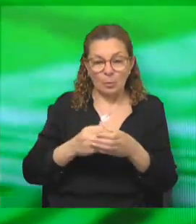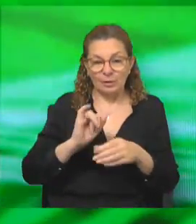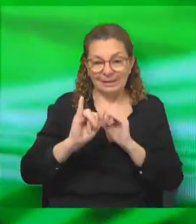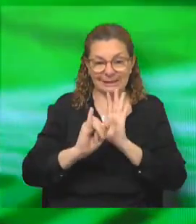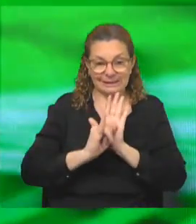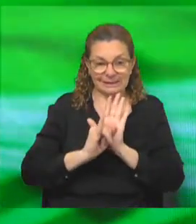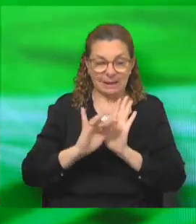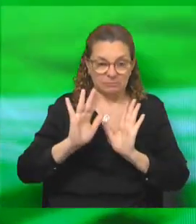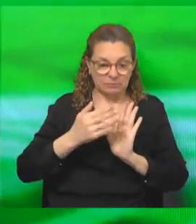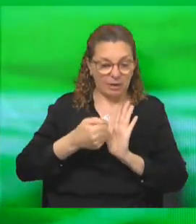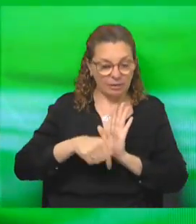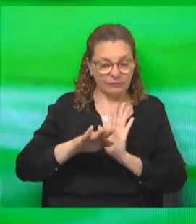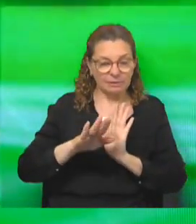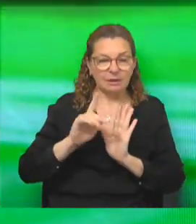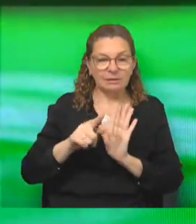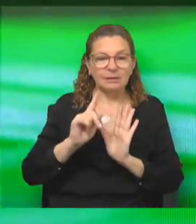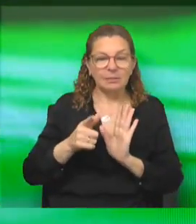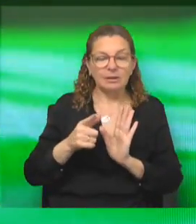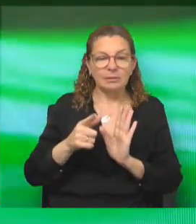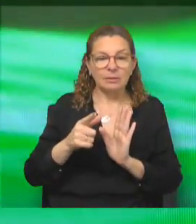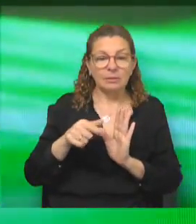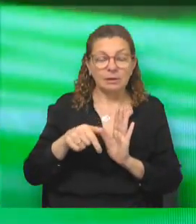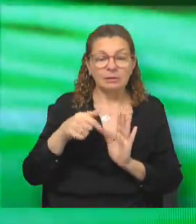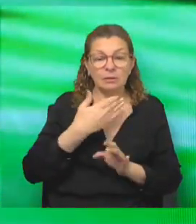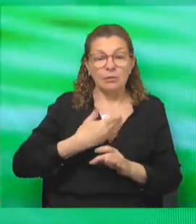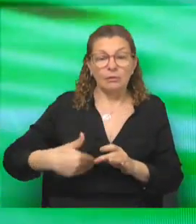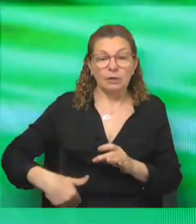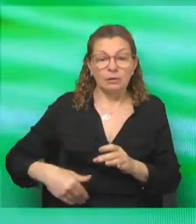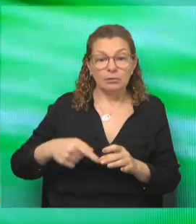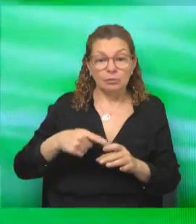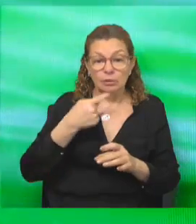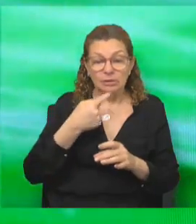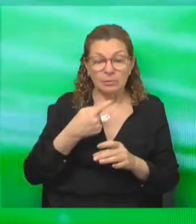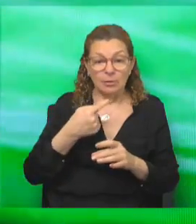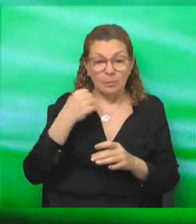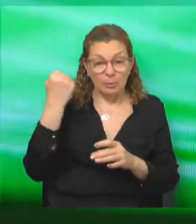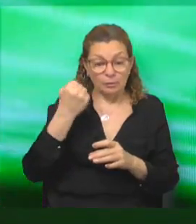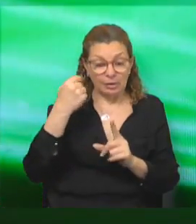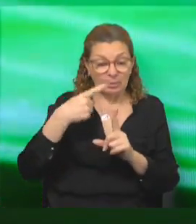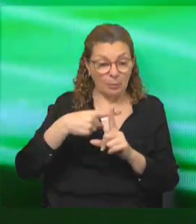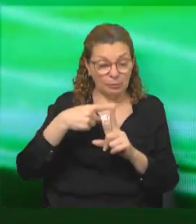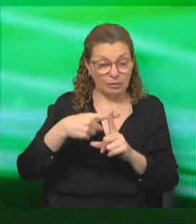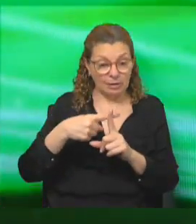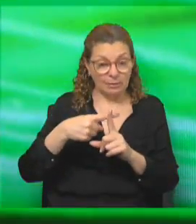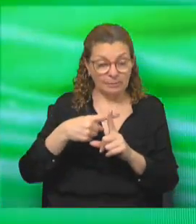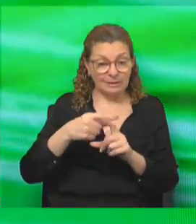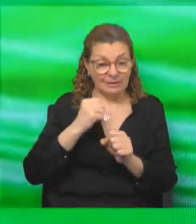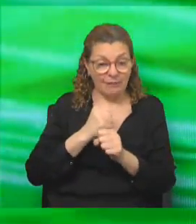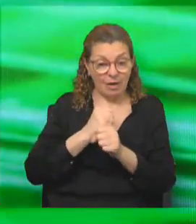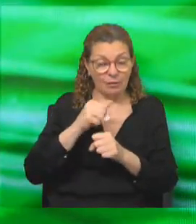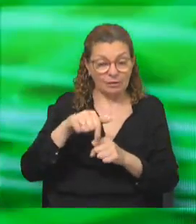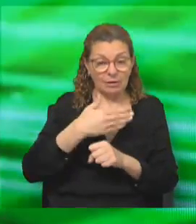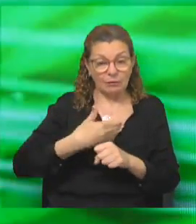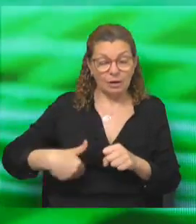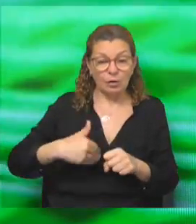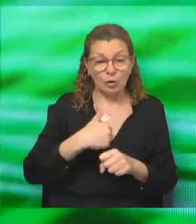propia y que ha tenido un papel En este gobierno que nosotros valoramos como muy positivo particularmente en los roles